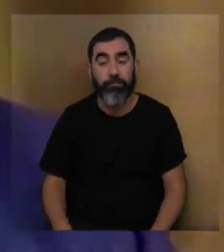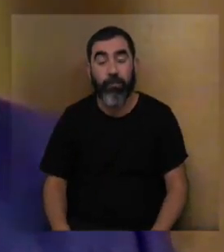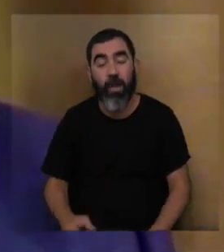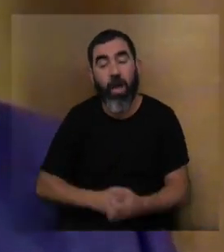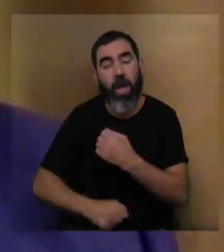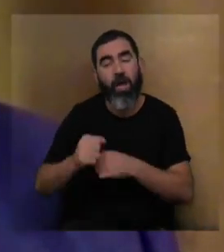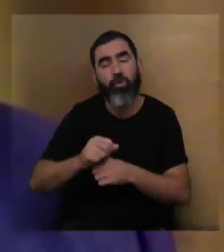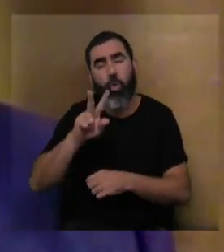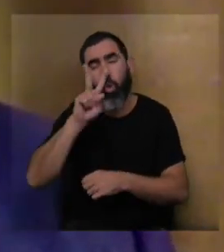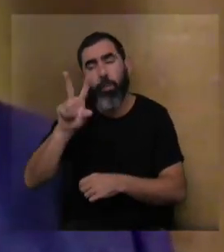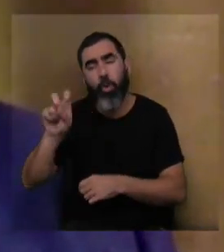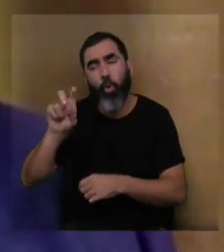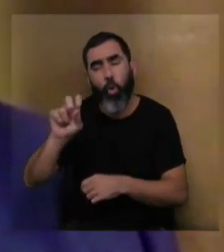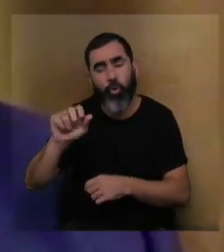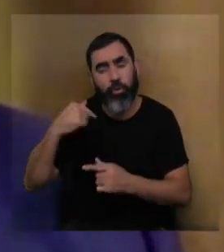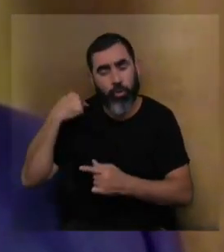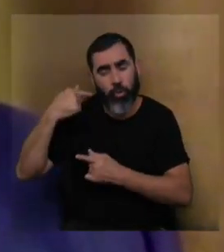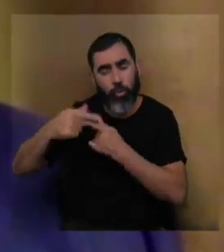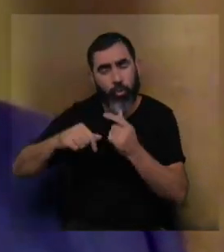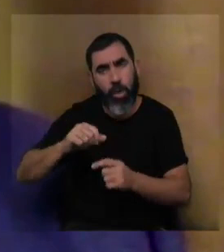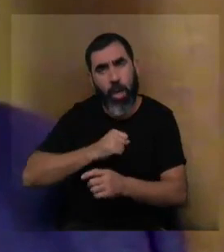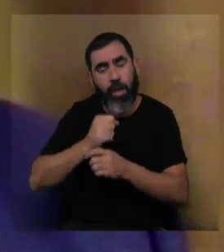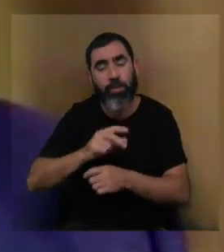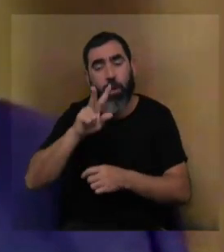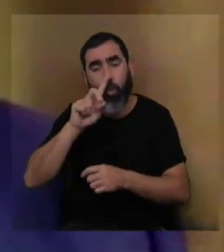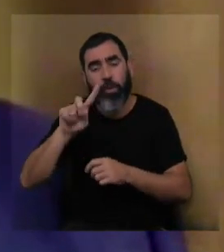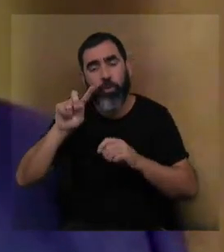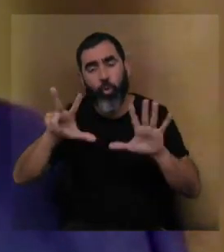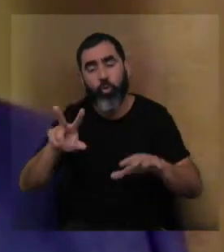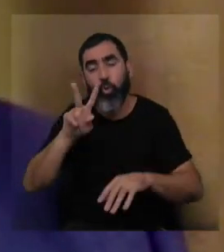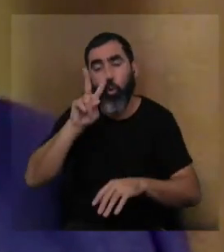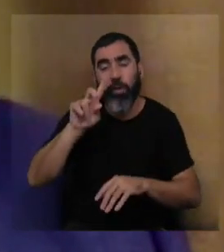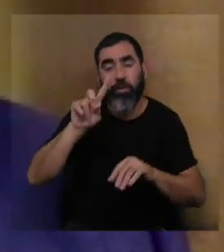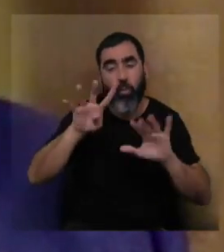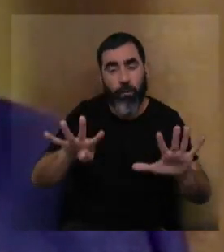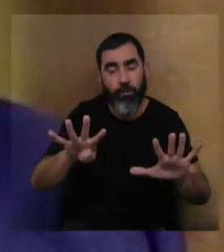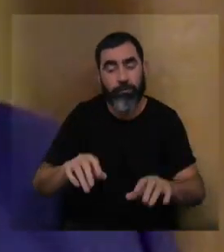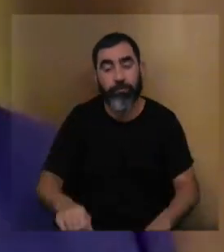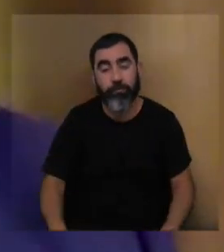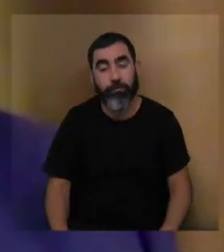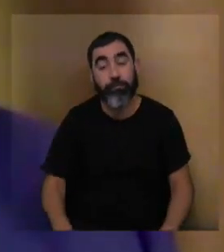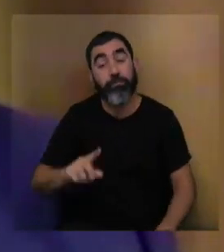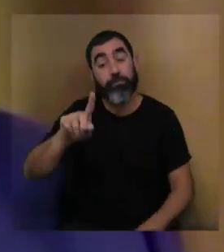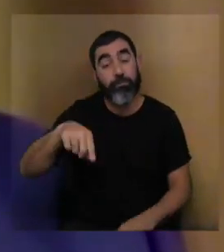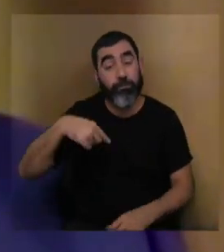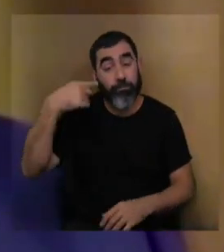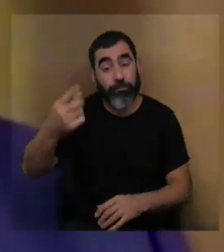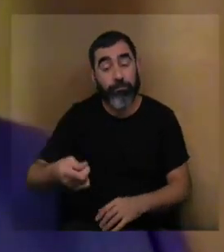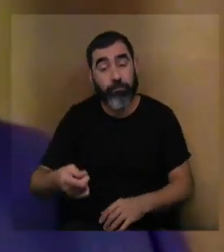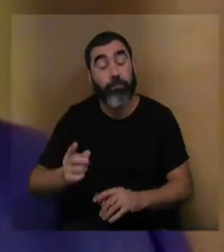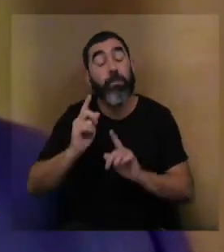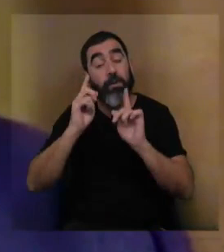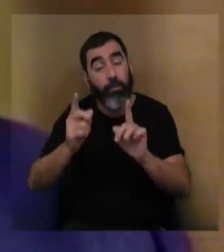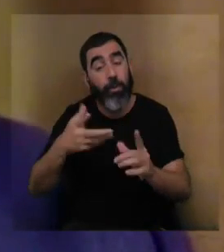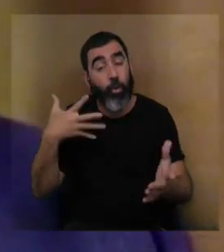el 2012 y siguieron como hasta el 2018, 2019. Después vino también